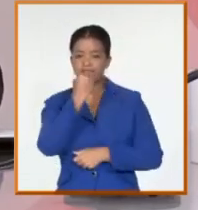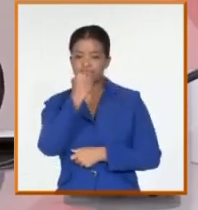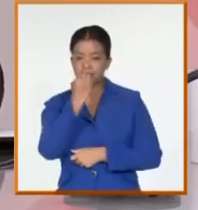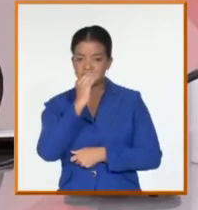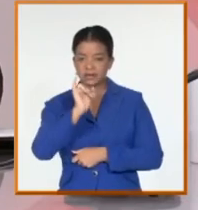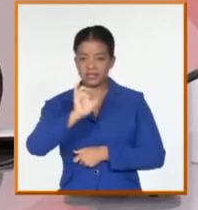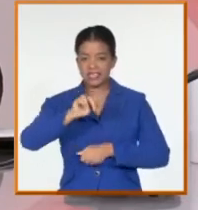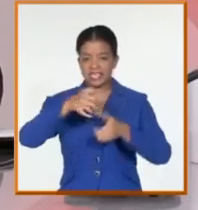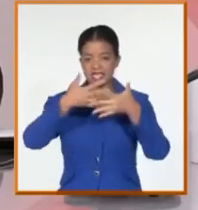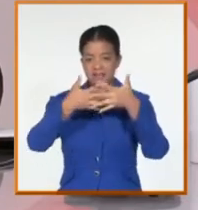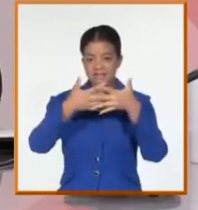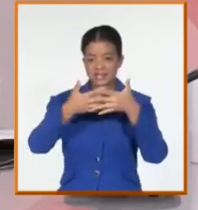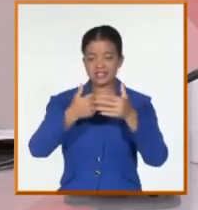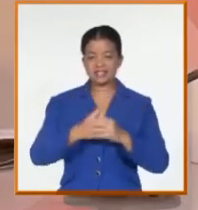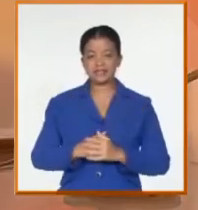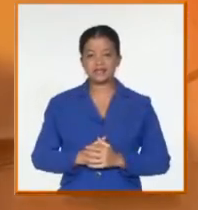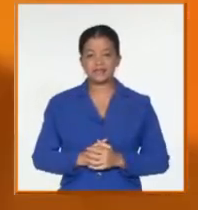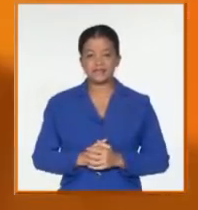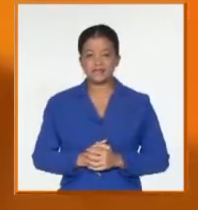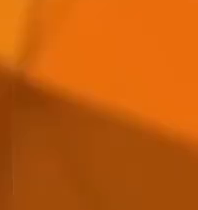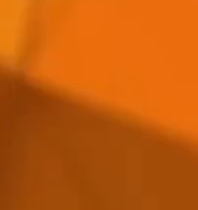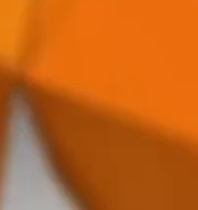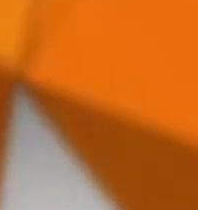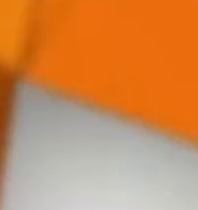del Ministerio de comercio exterior